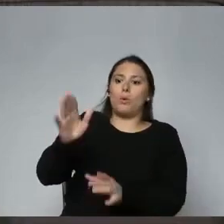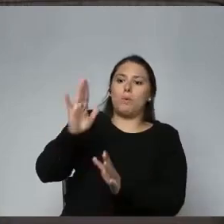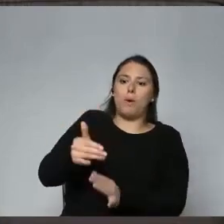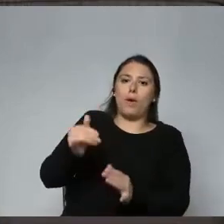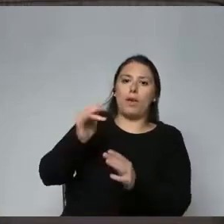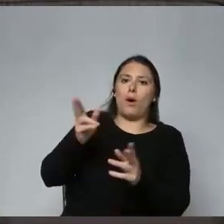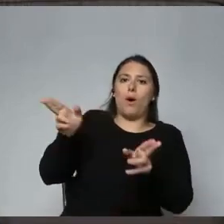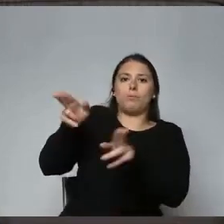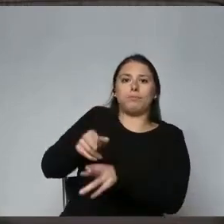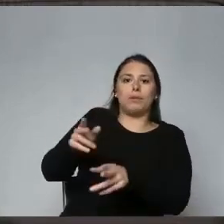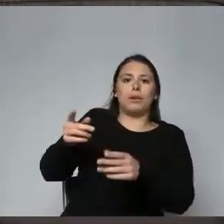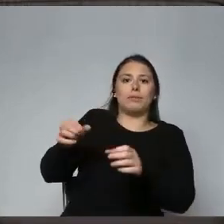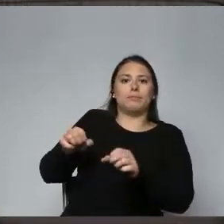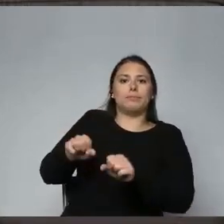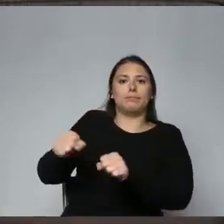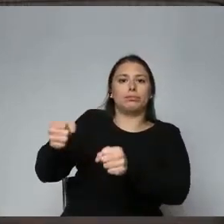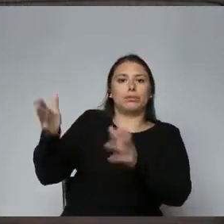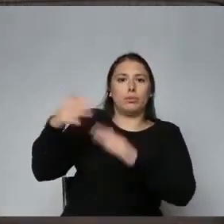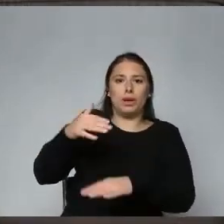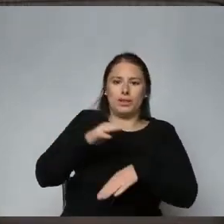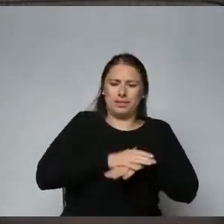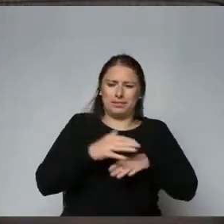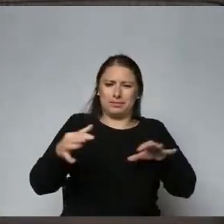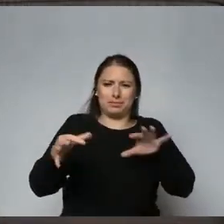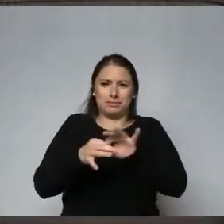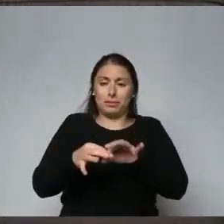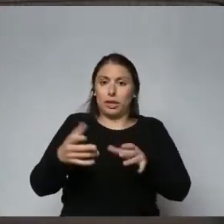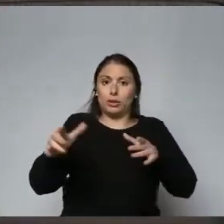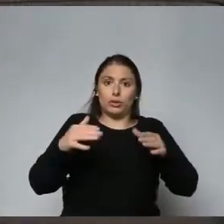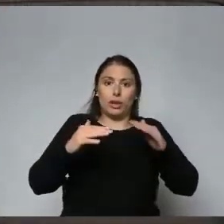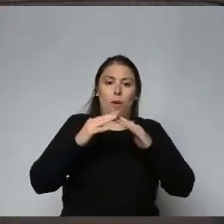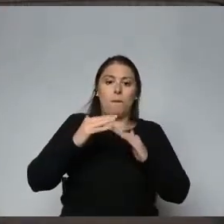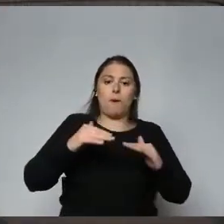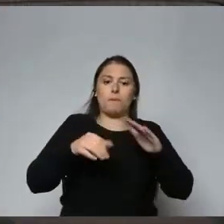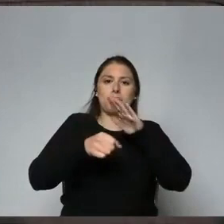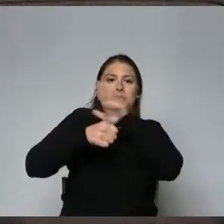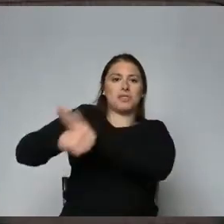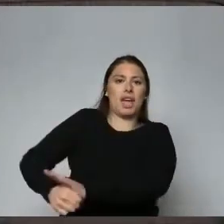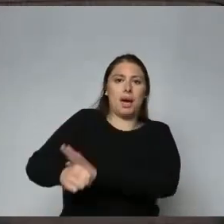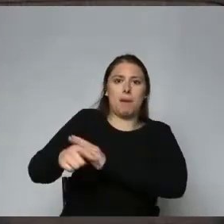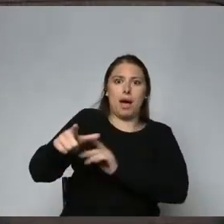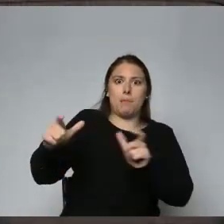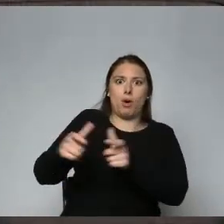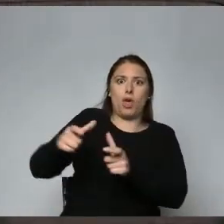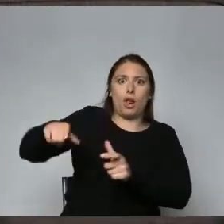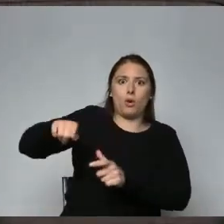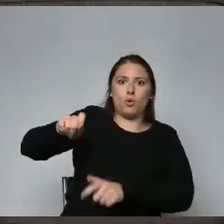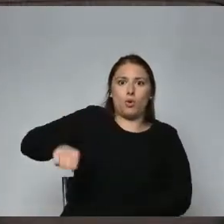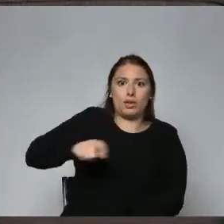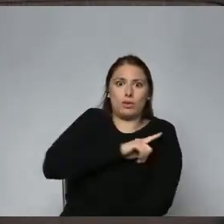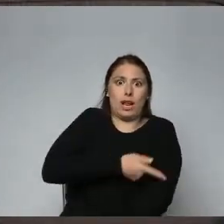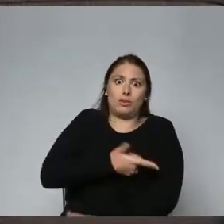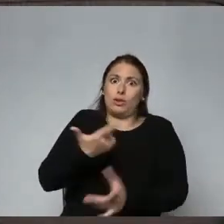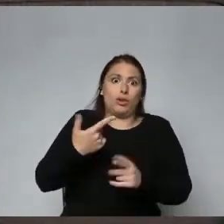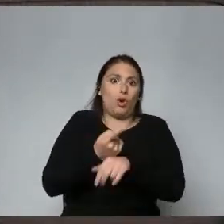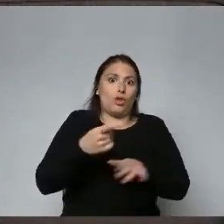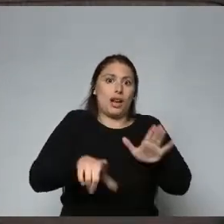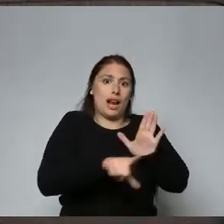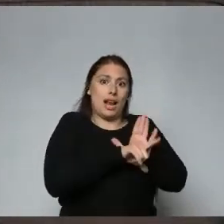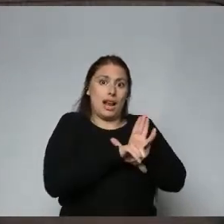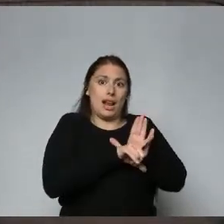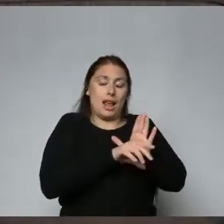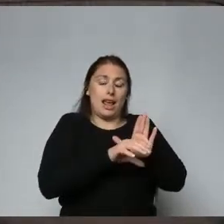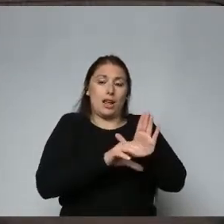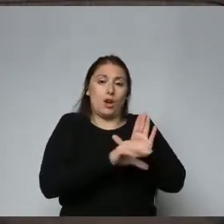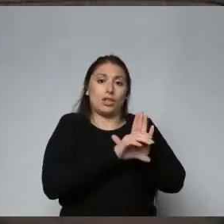cuándo no puede actuar. O sea, que inhibe al Poder Judicial de actuar. Y eso es abiertamente inconstitucional porque vulnera el principio